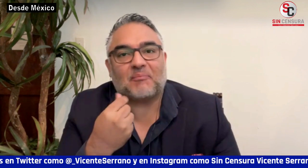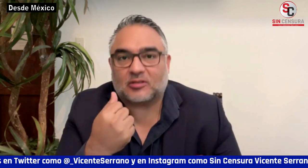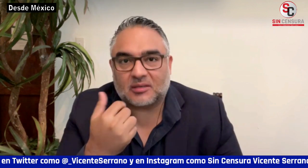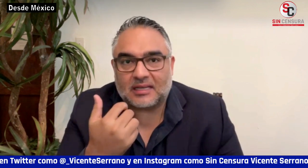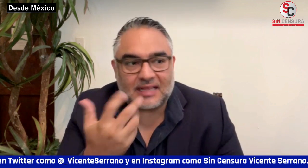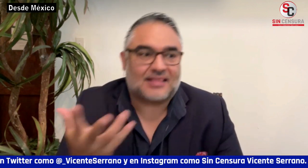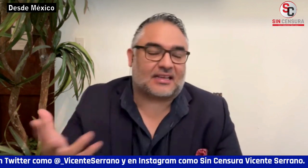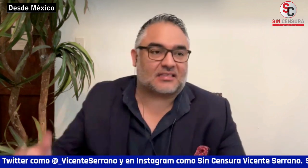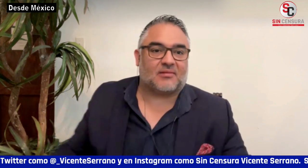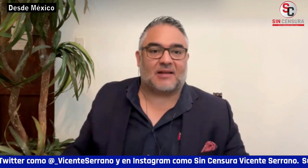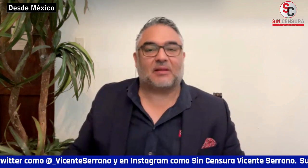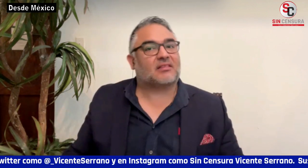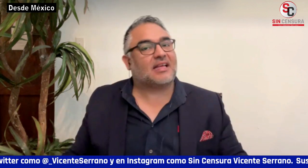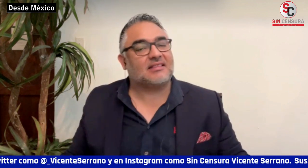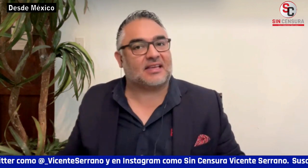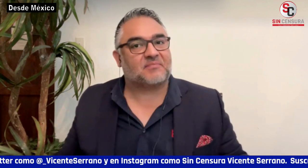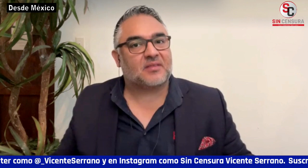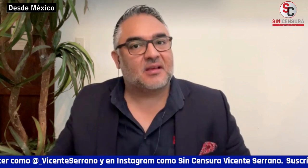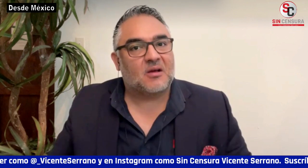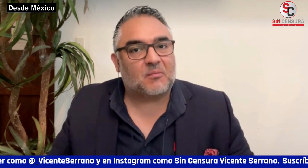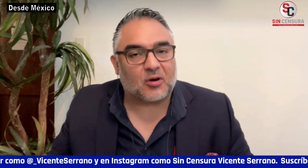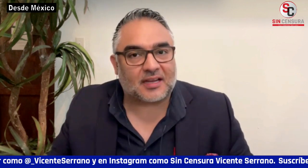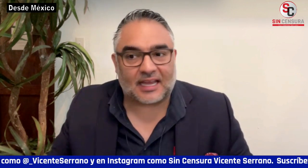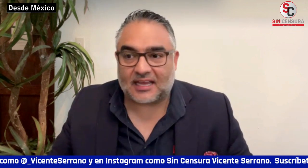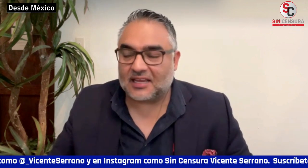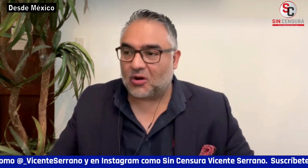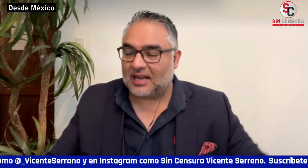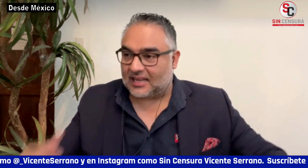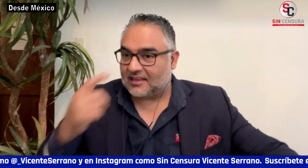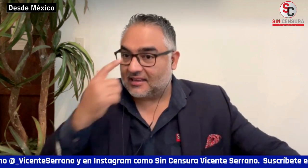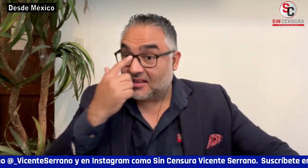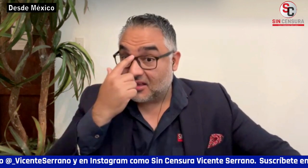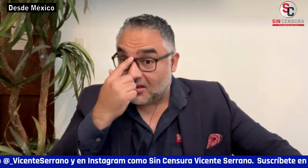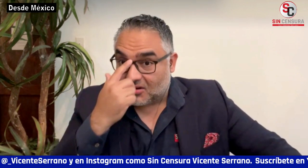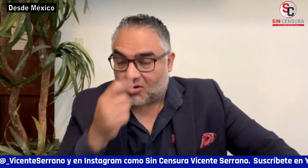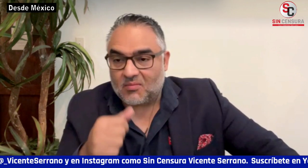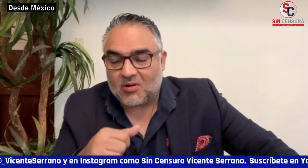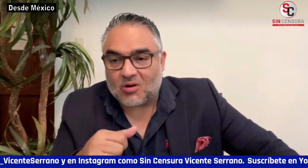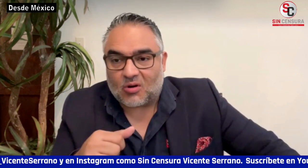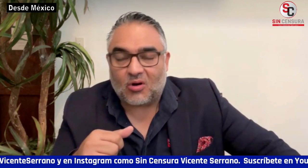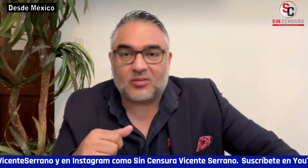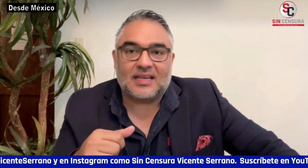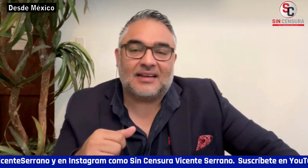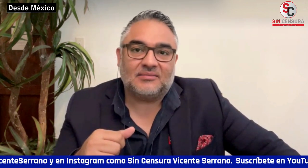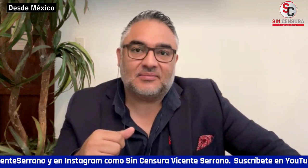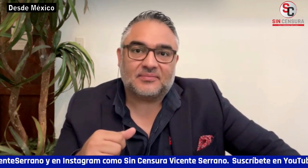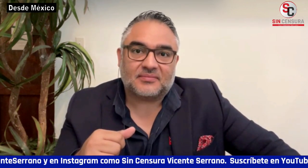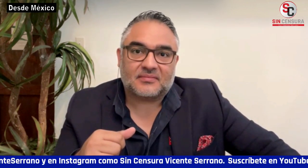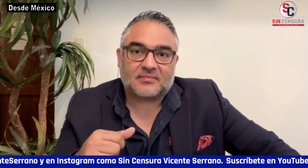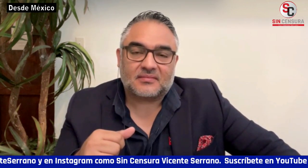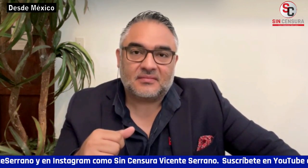con la posibilidad de que se muera el presidente, porque, híjole, cómo lo